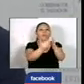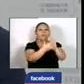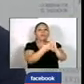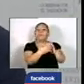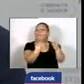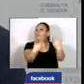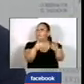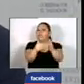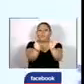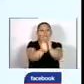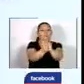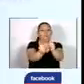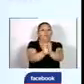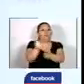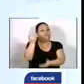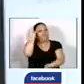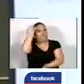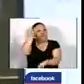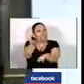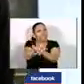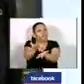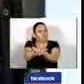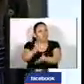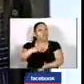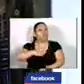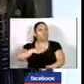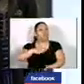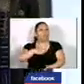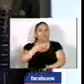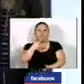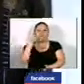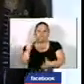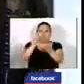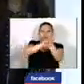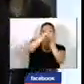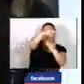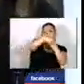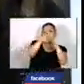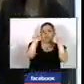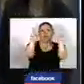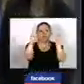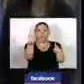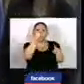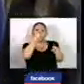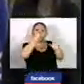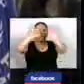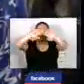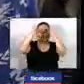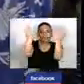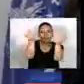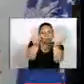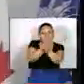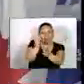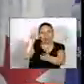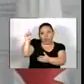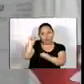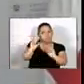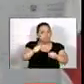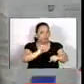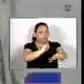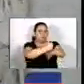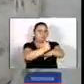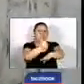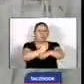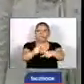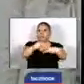múltiples crisis. Esta iniciativa va a contar con el respaldo del Programa Mundial de Alimentos, que se va a encargar de su implementación por